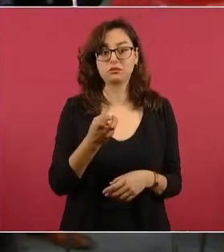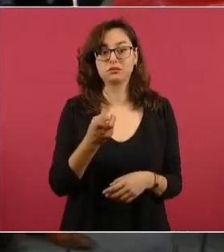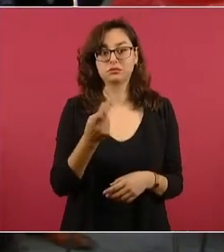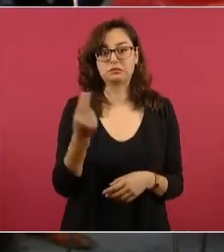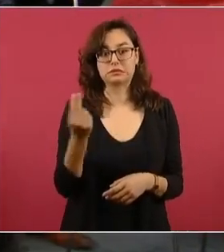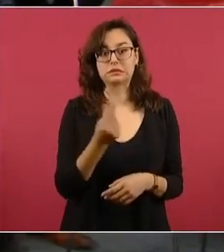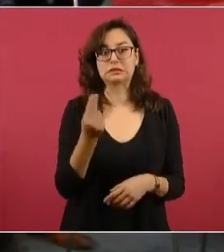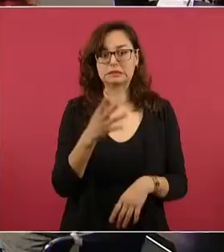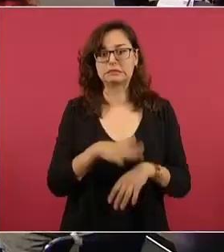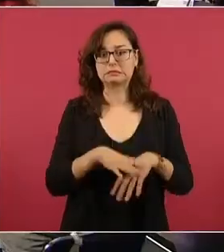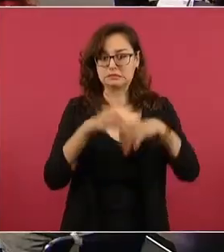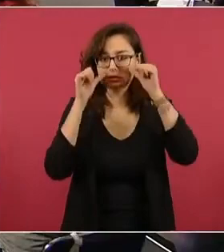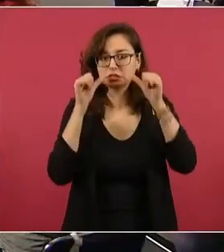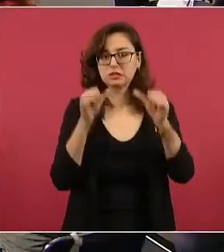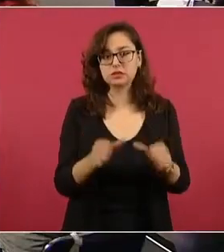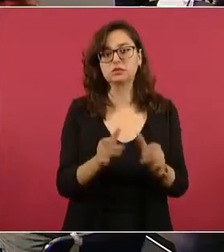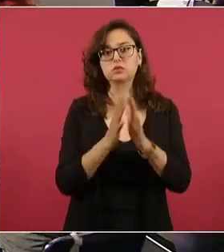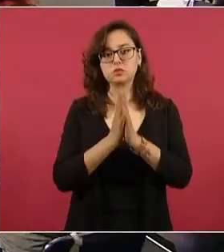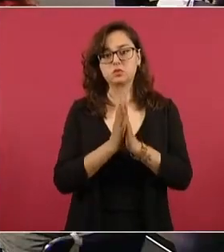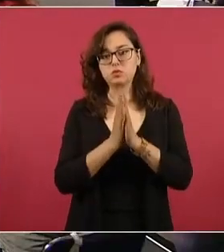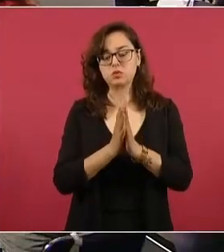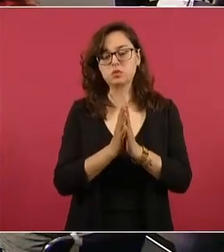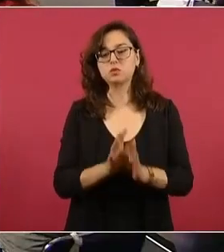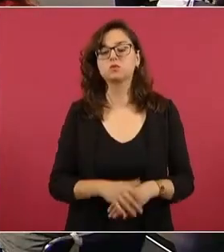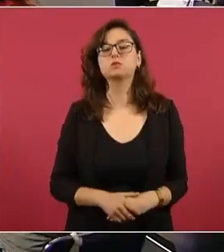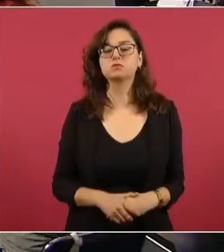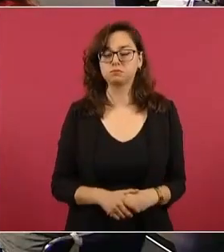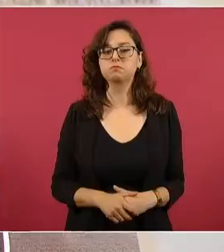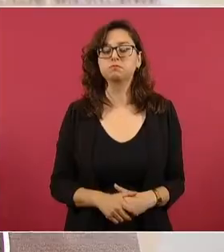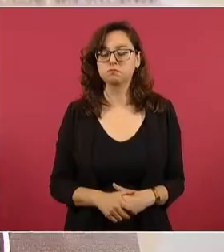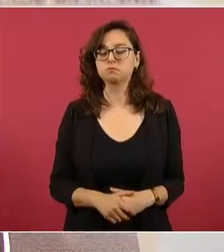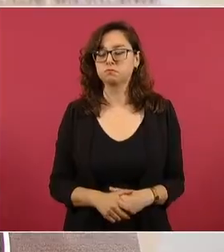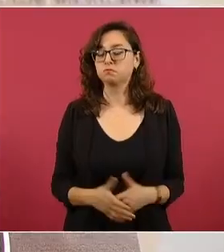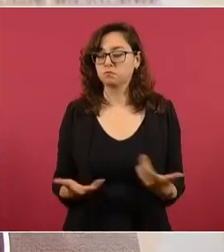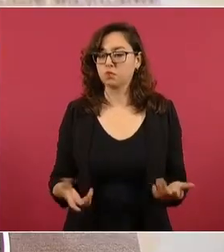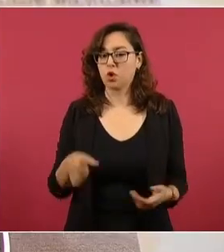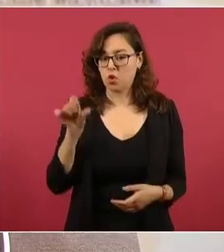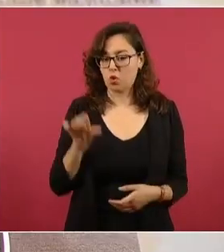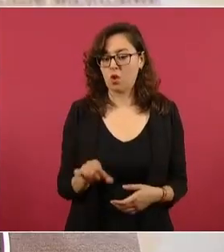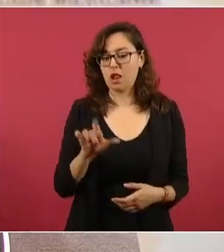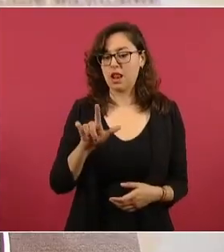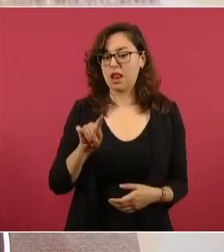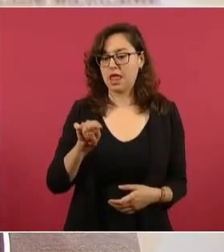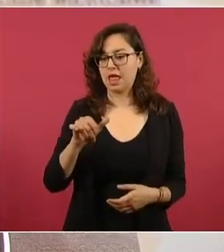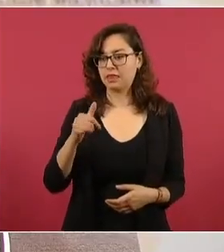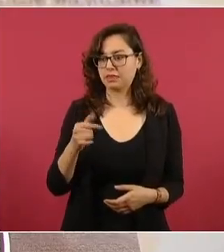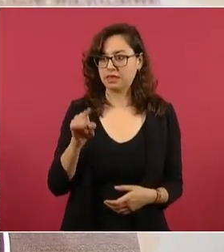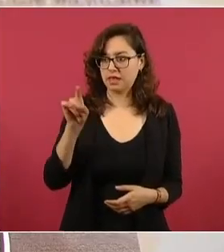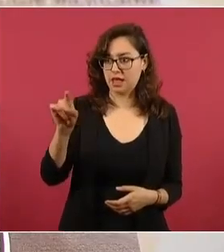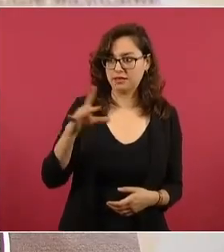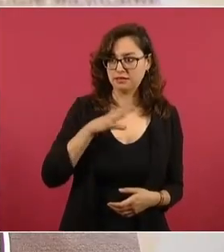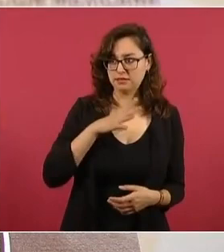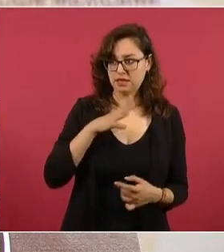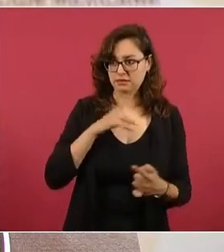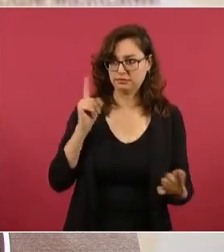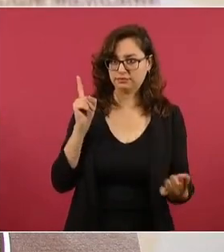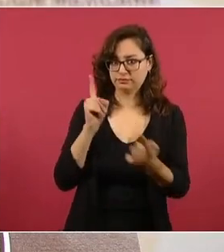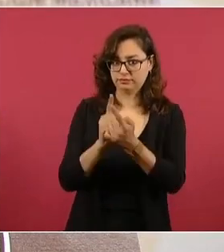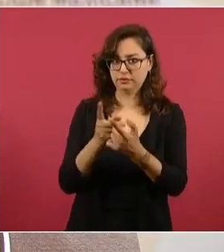requiere. Bueno, si te parece, ahora con Leti se ponen de acuerdo, sí, y